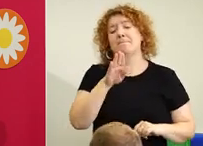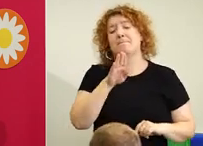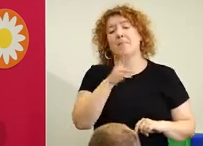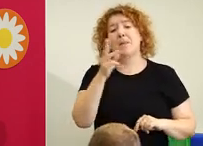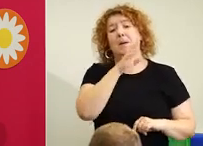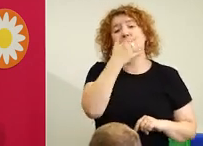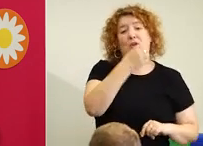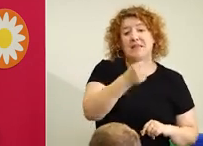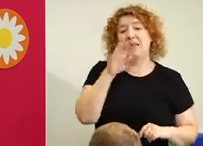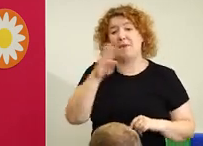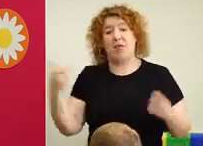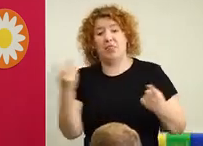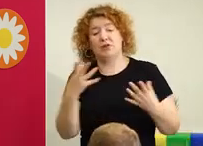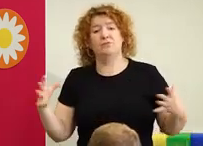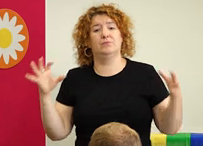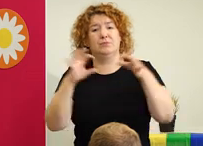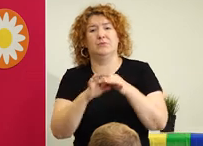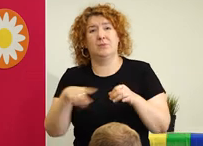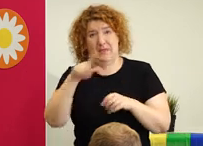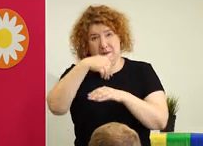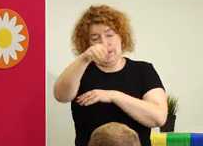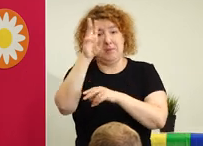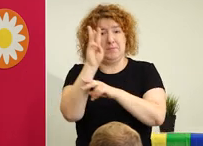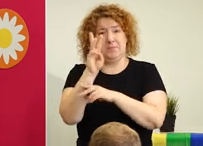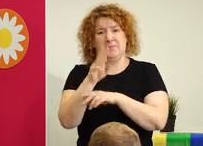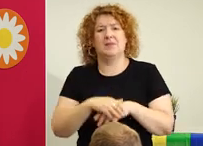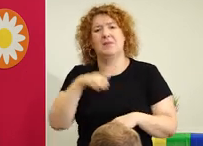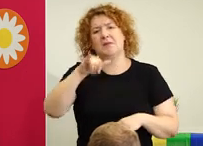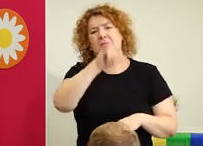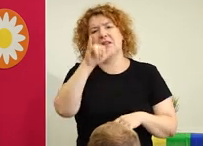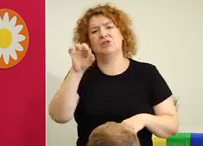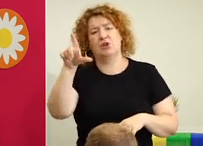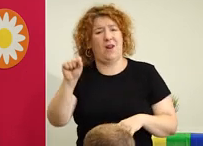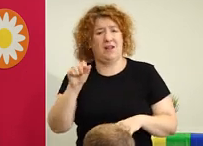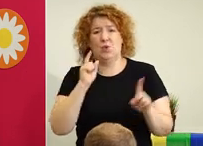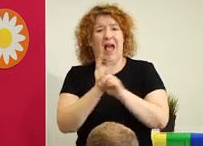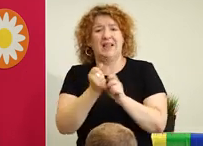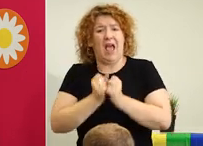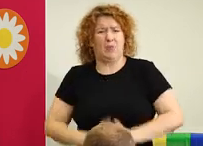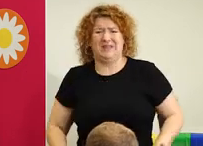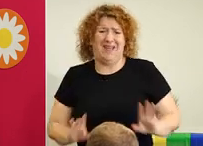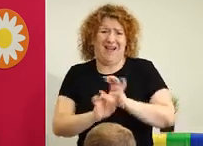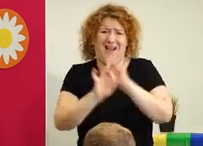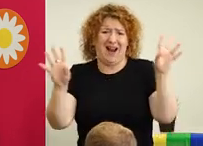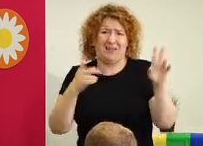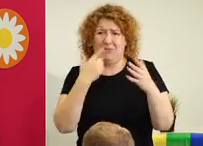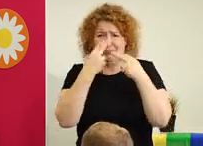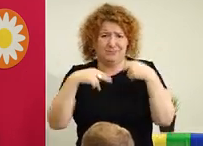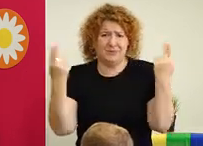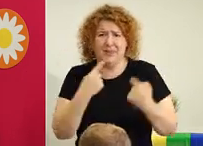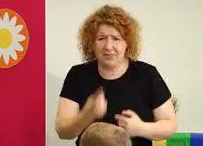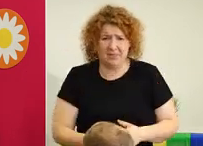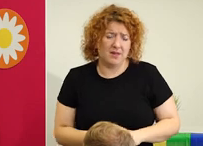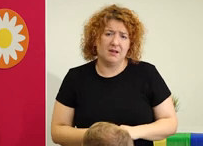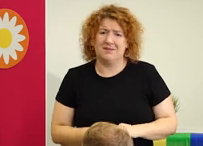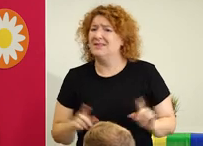Popular poner de nuevo al frente del Parlamento Europeo es Roberta Metsola, una antiabortista declarada. La guerra nunca viene